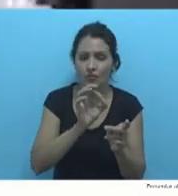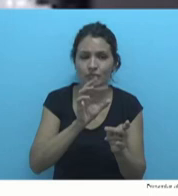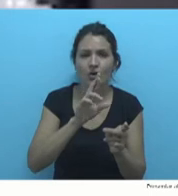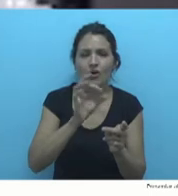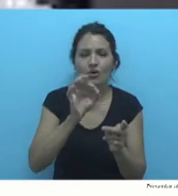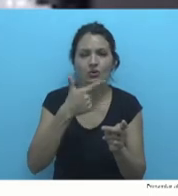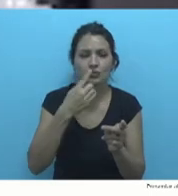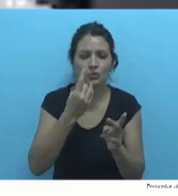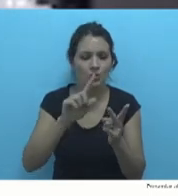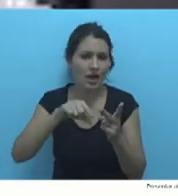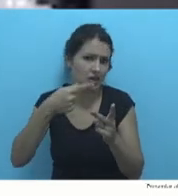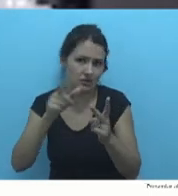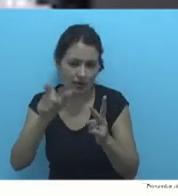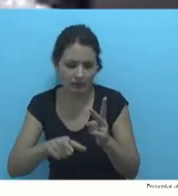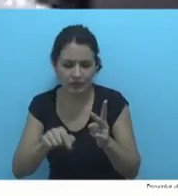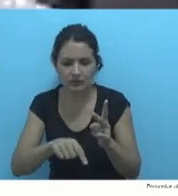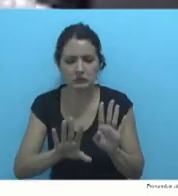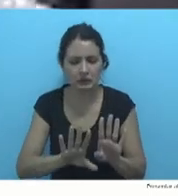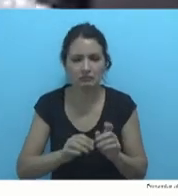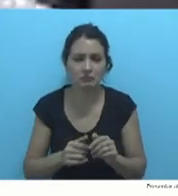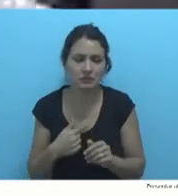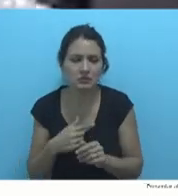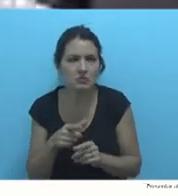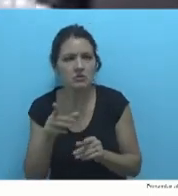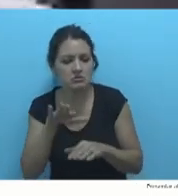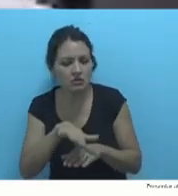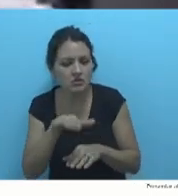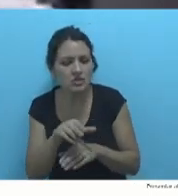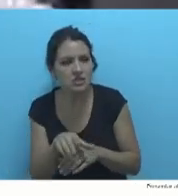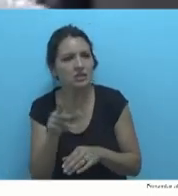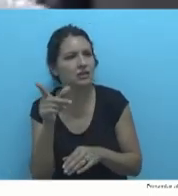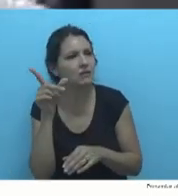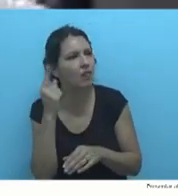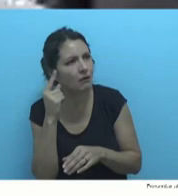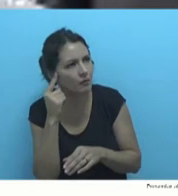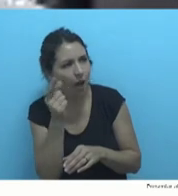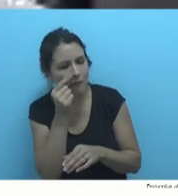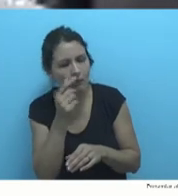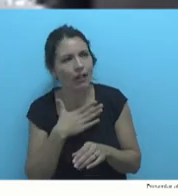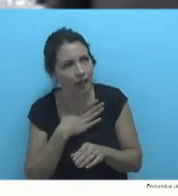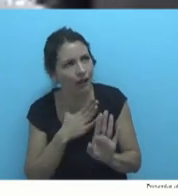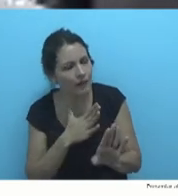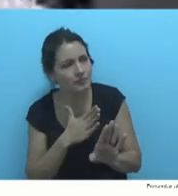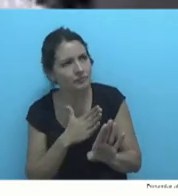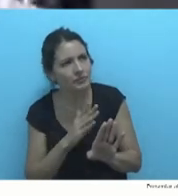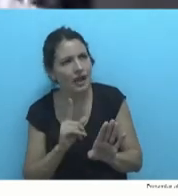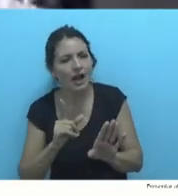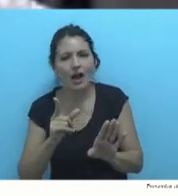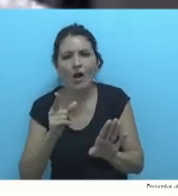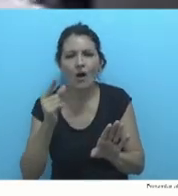tuve la posibilidad, la suerte de compartir una banca, primero como diputado, con los